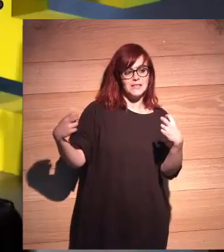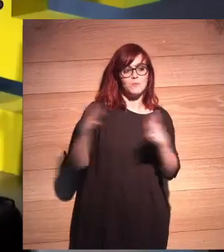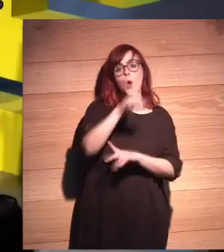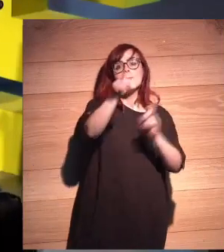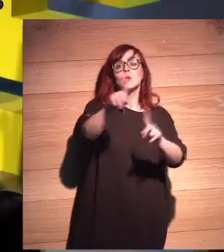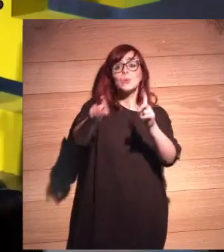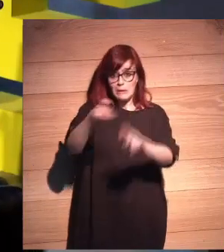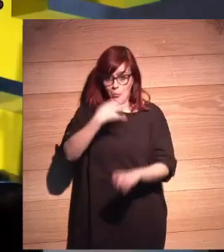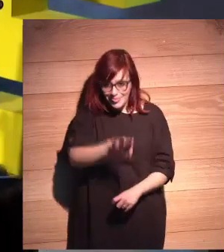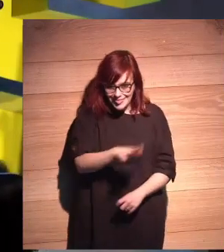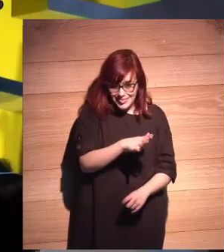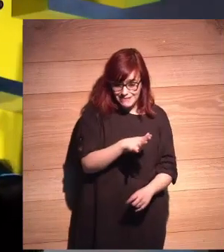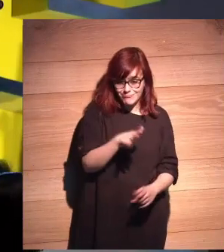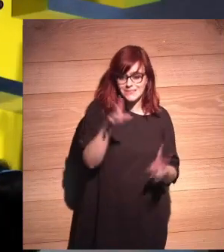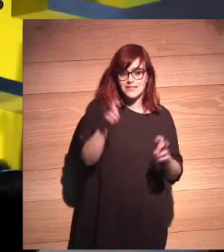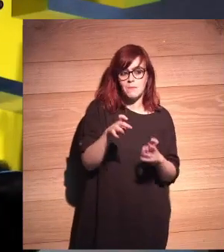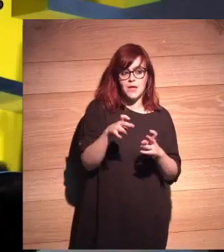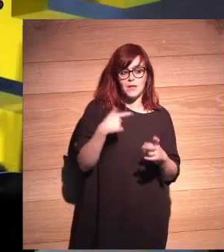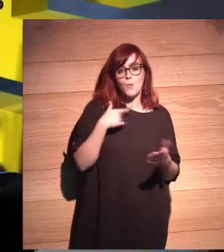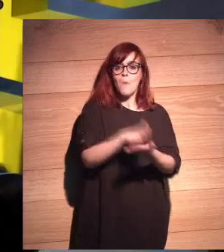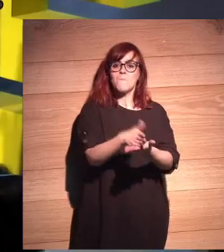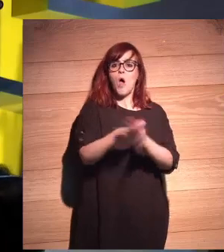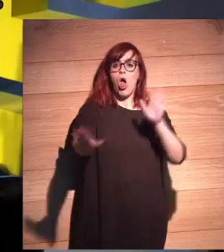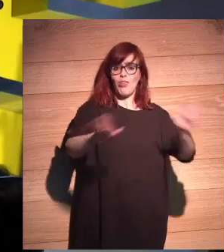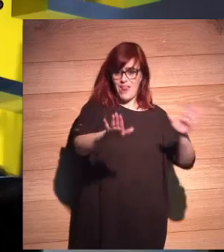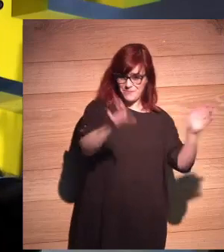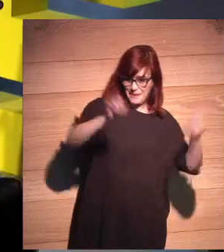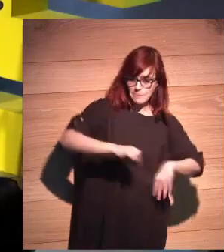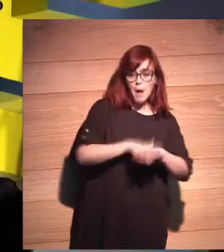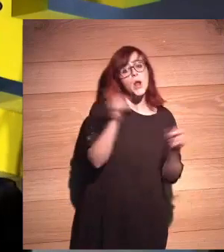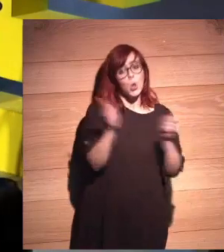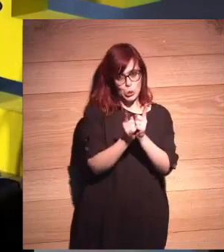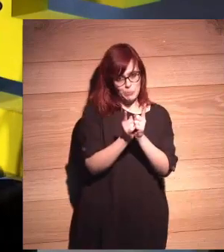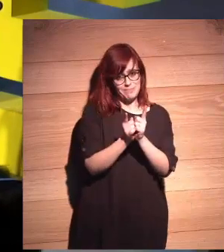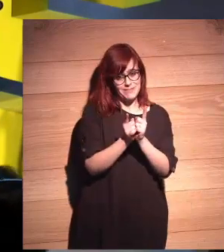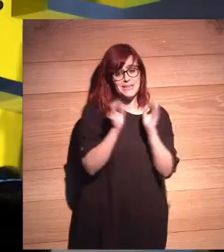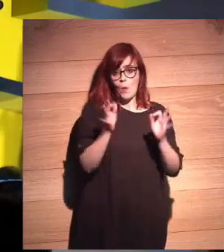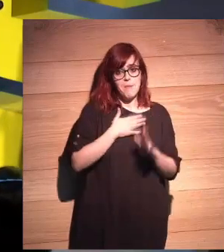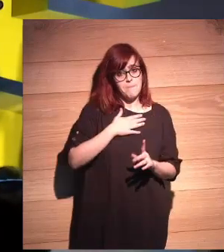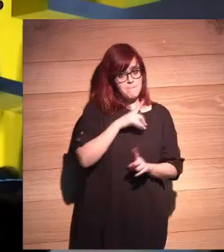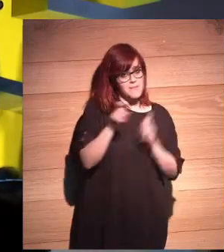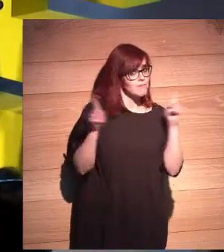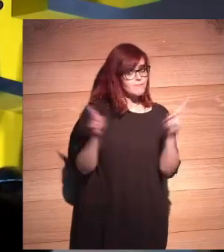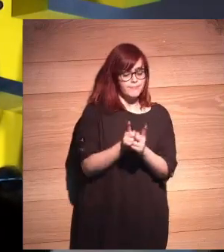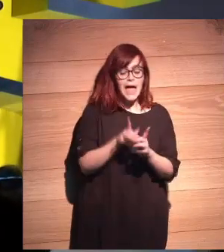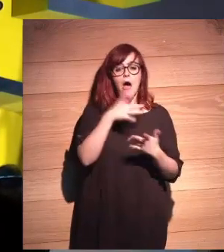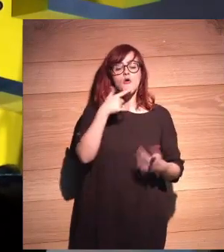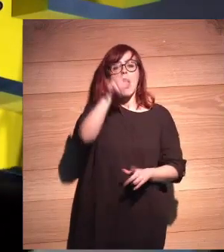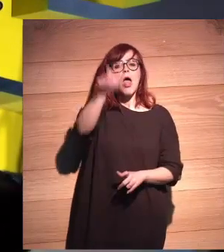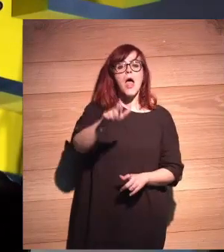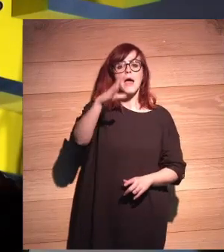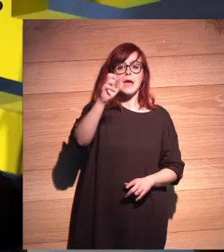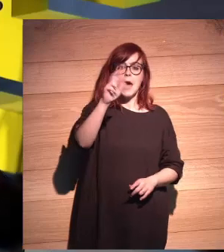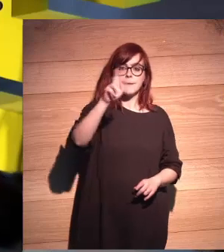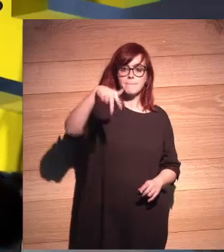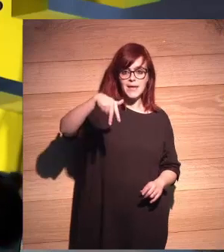pueden hacer ustedes preguntas, yo me ocuparé de moderarlas. Eso sí, breves, como las mías. La que voy a dedicar a